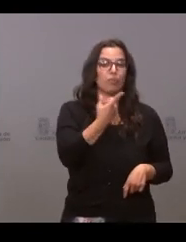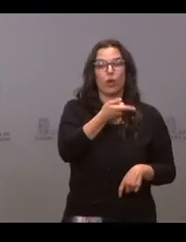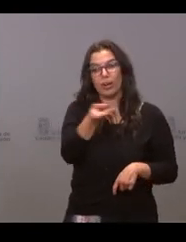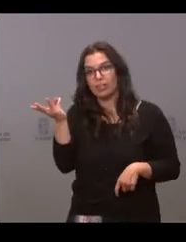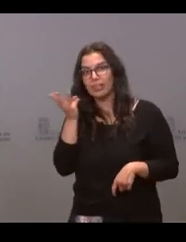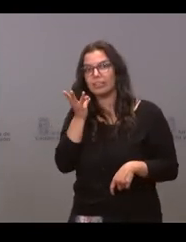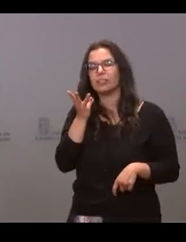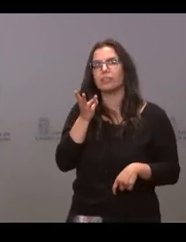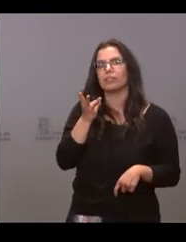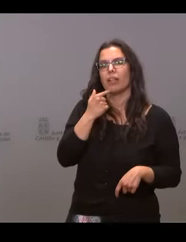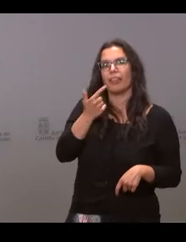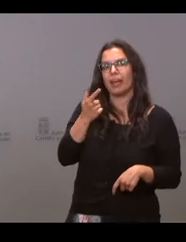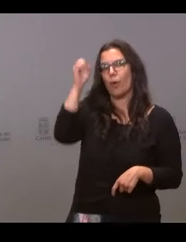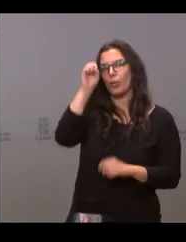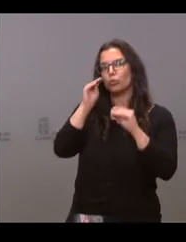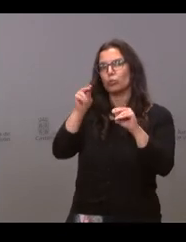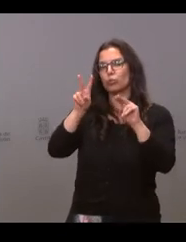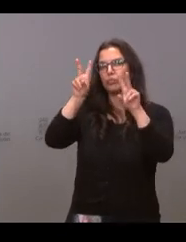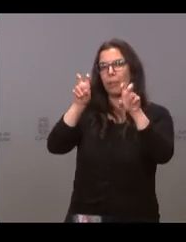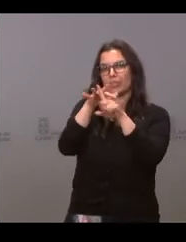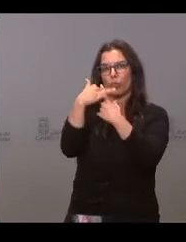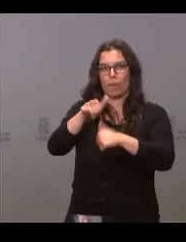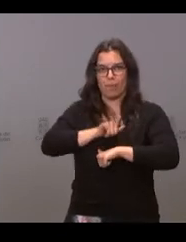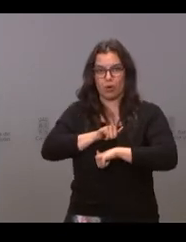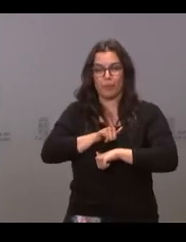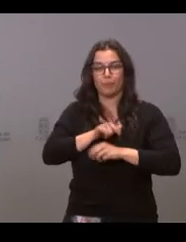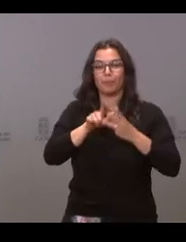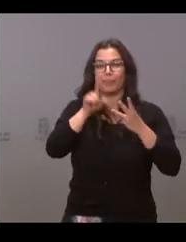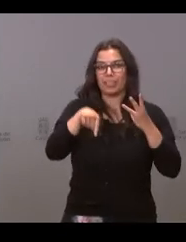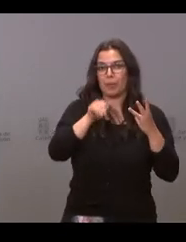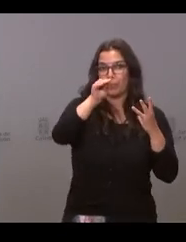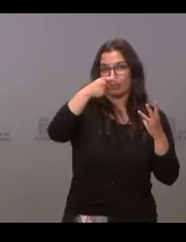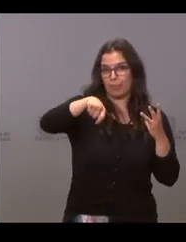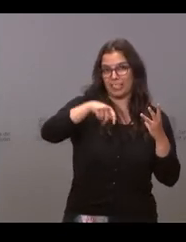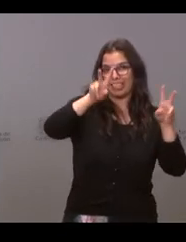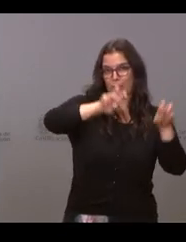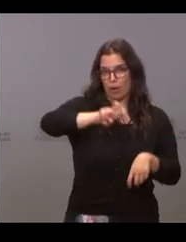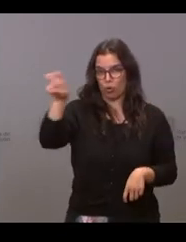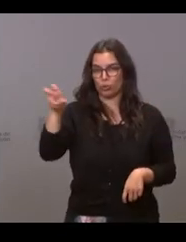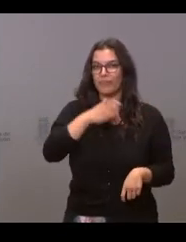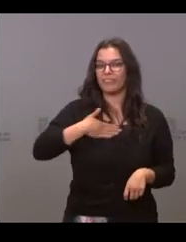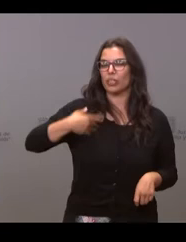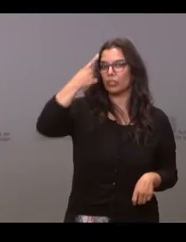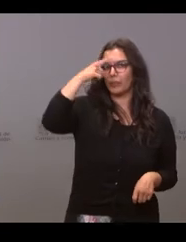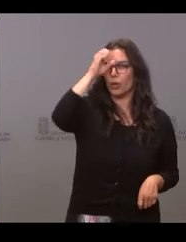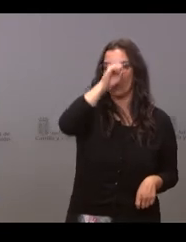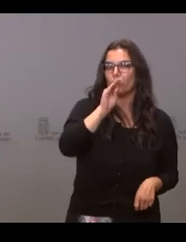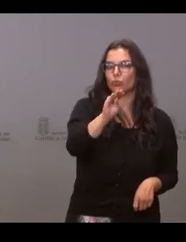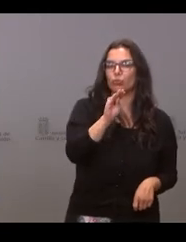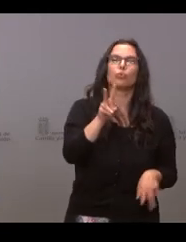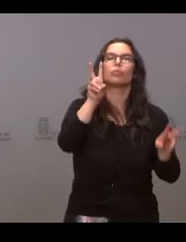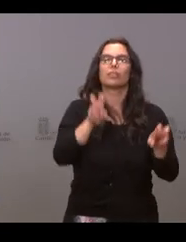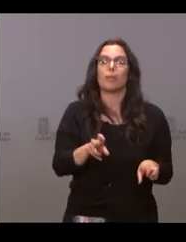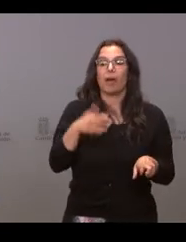datos del paro y me gustaría preguntarle al presidente sobre otro asunto quería saber su postura sobre la